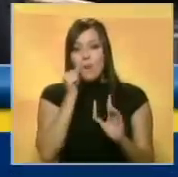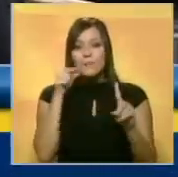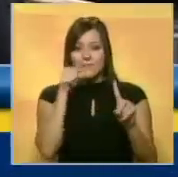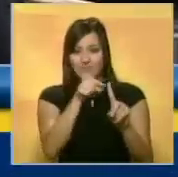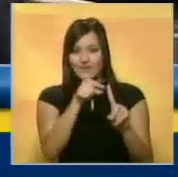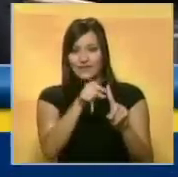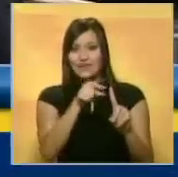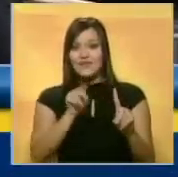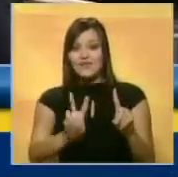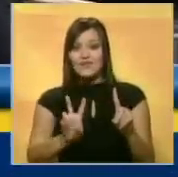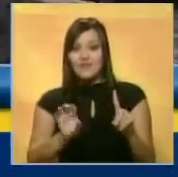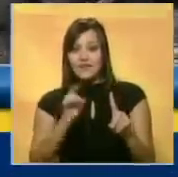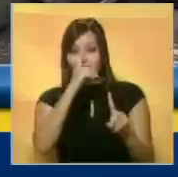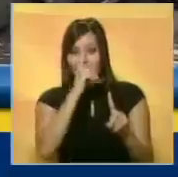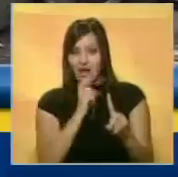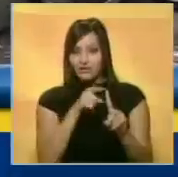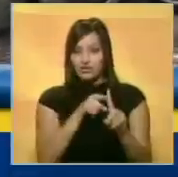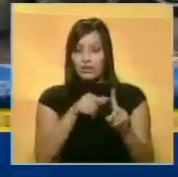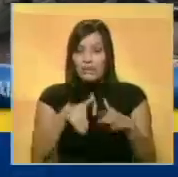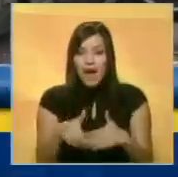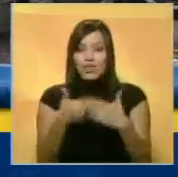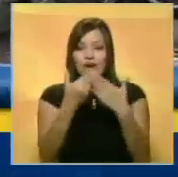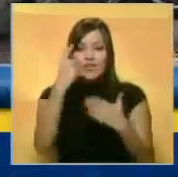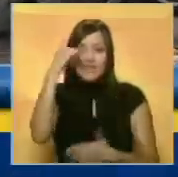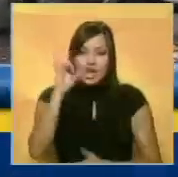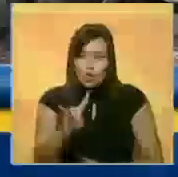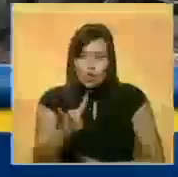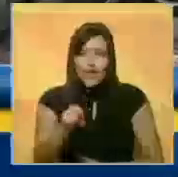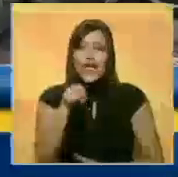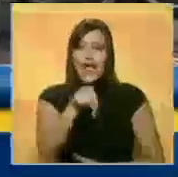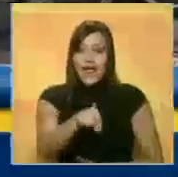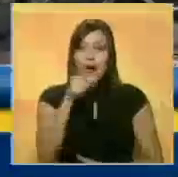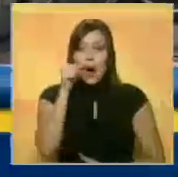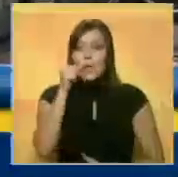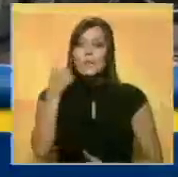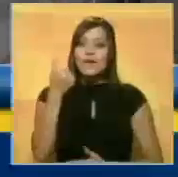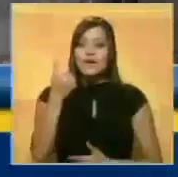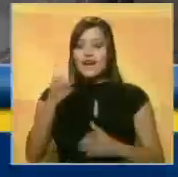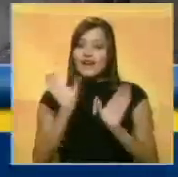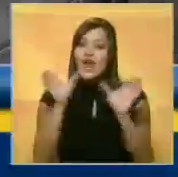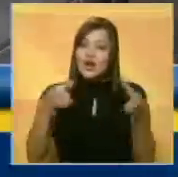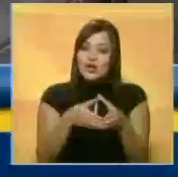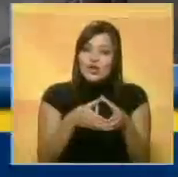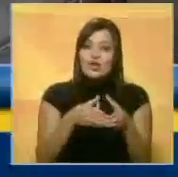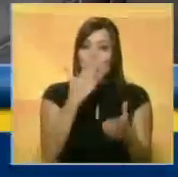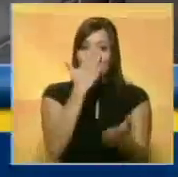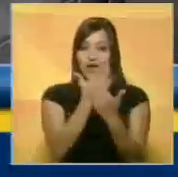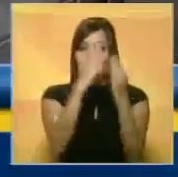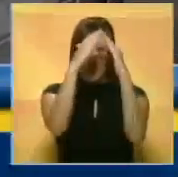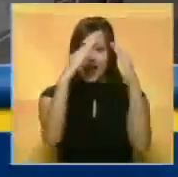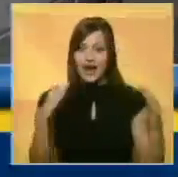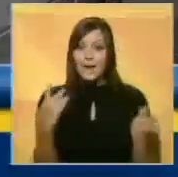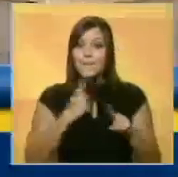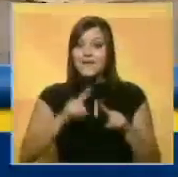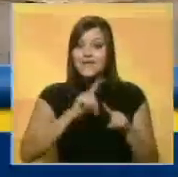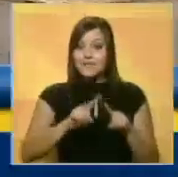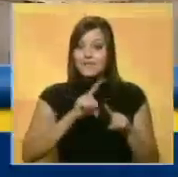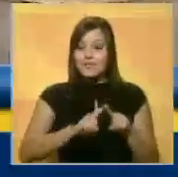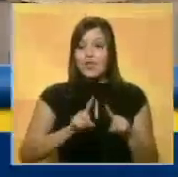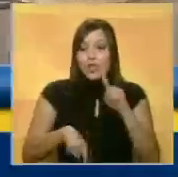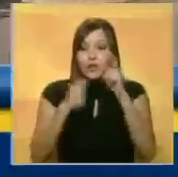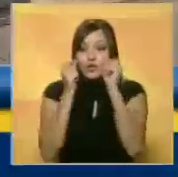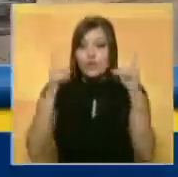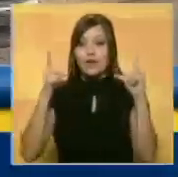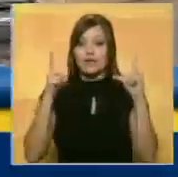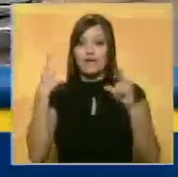Guardo Santander, de 20 años. En la madrugada de este lunes, el joven se encontraba reunido en el frente de la casa de su primo. De repente